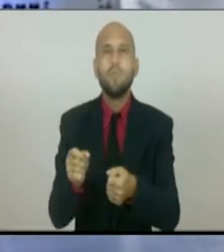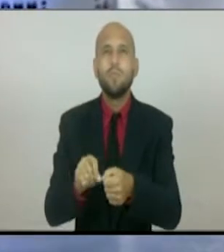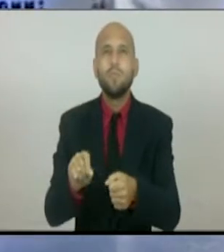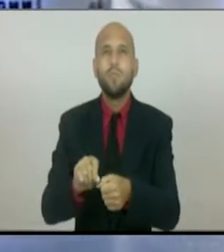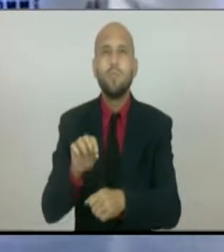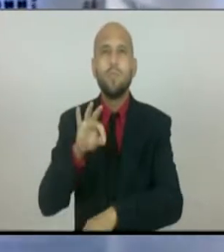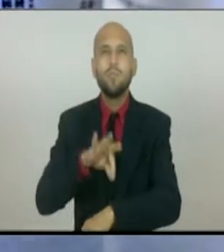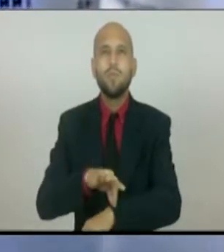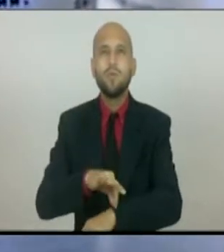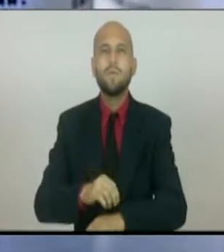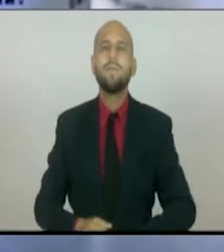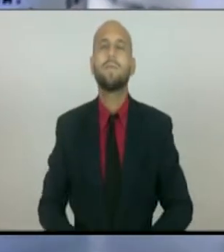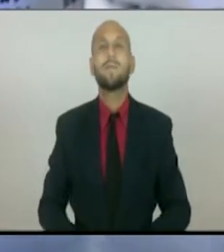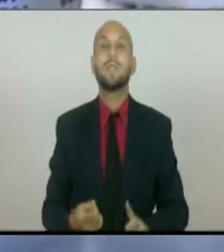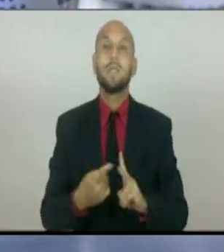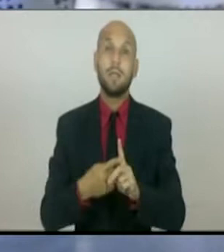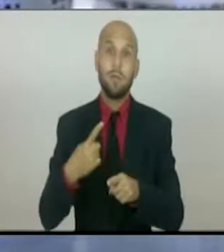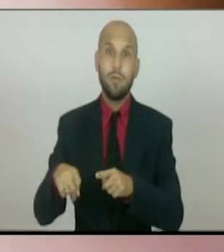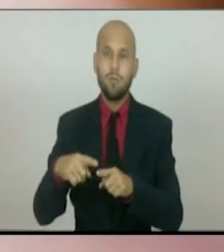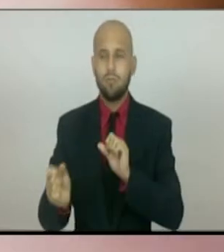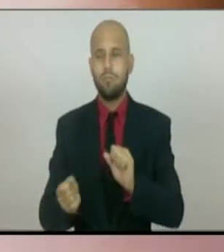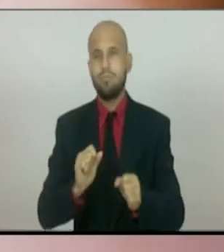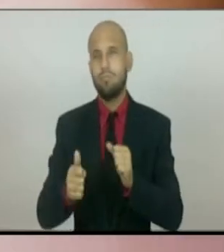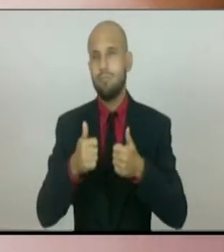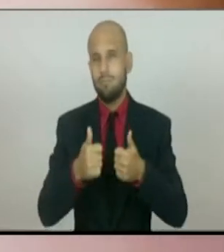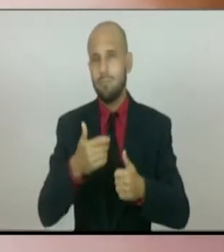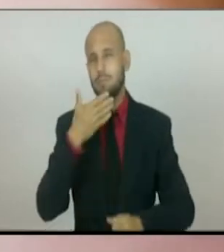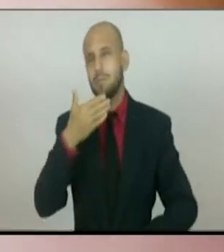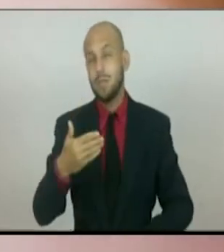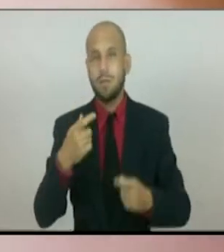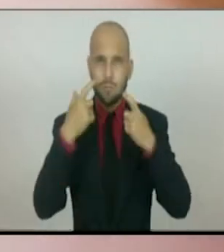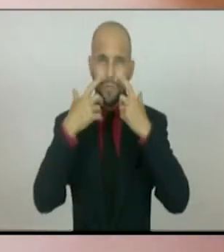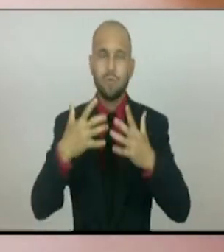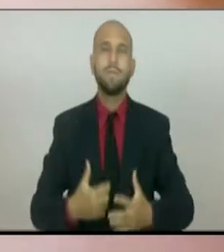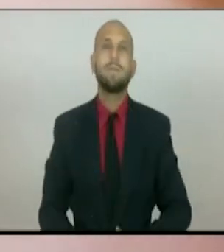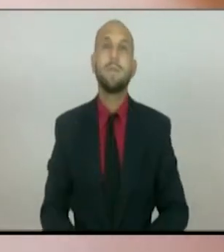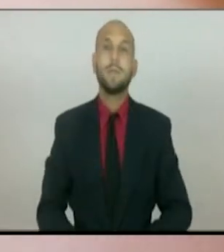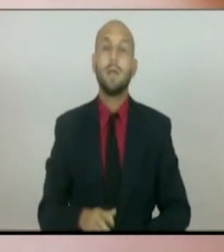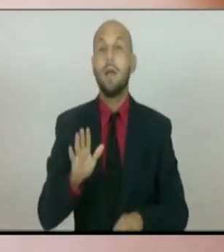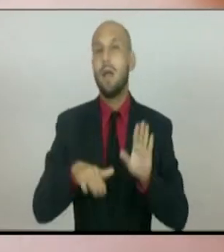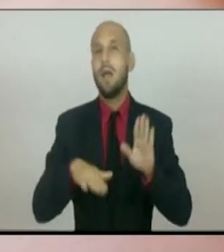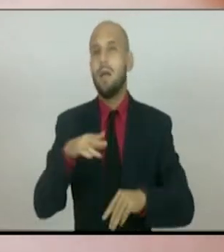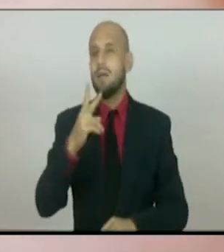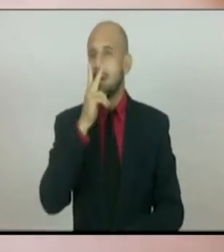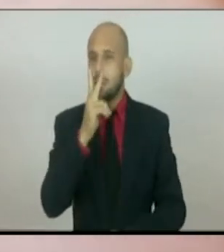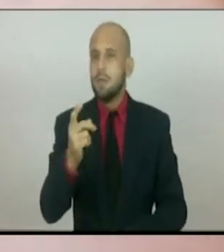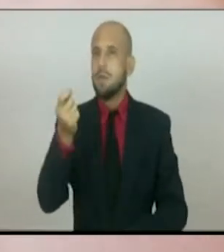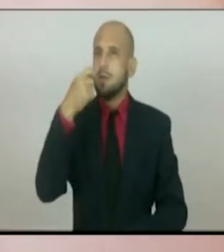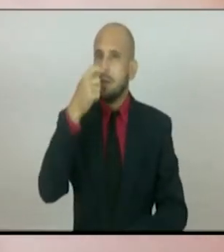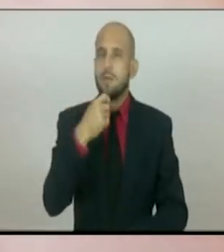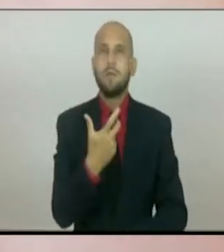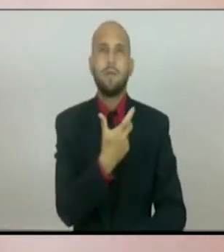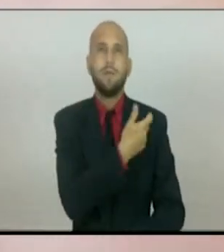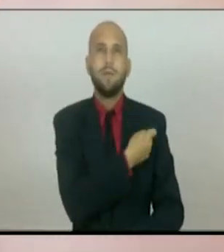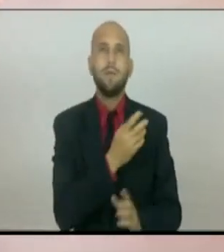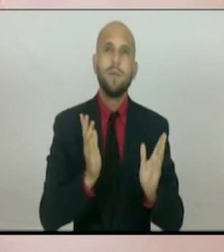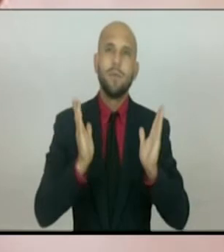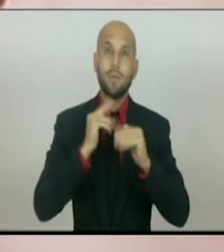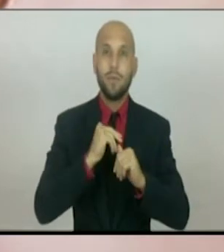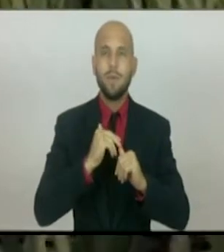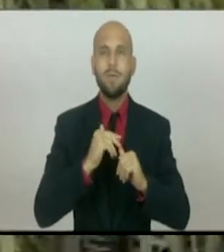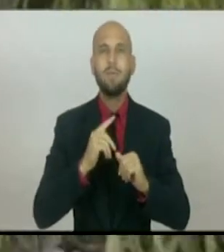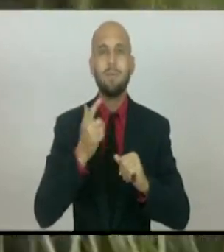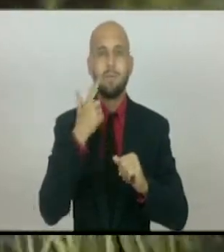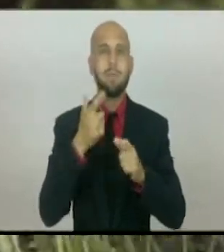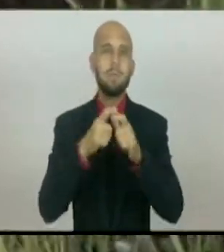vacunas eficaces puede ser de valor. La falta de terapias específicas y o vacunas para la mayoría de las